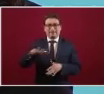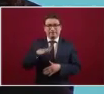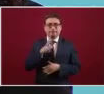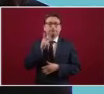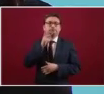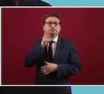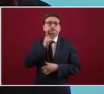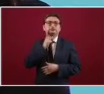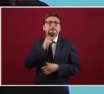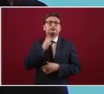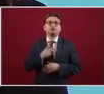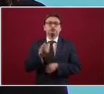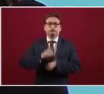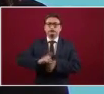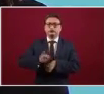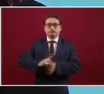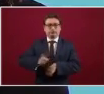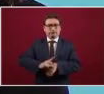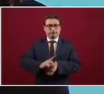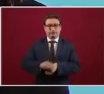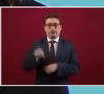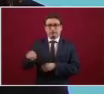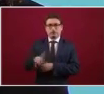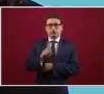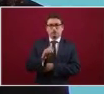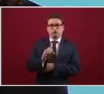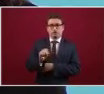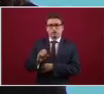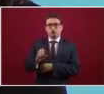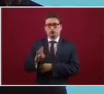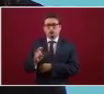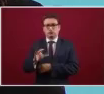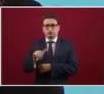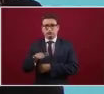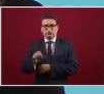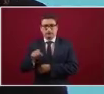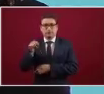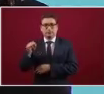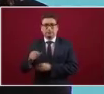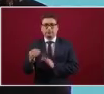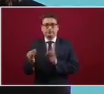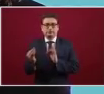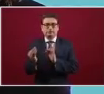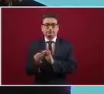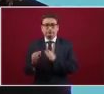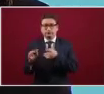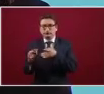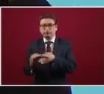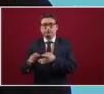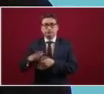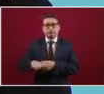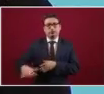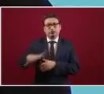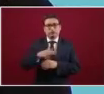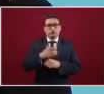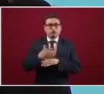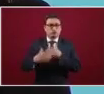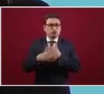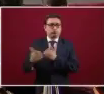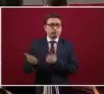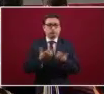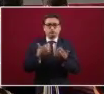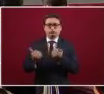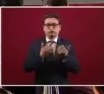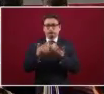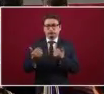día. Tenemos ahí en Dos Bocas cercanía con los sistemas de distribución de los productos. Ahí no